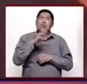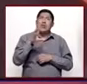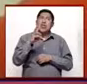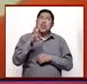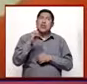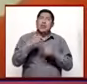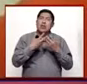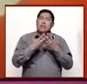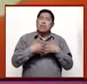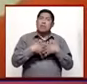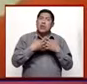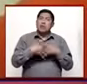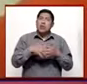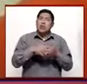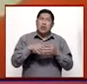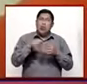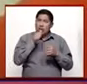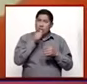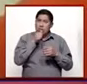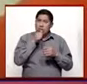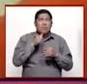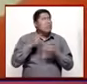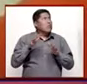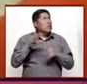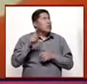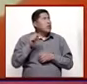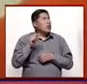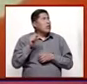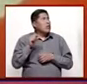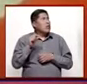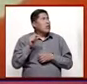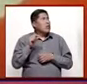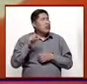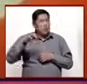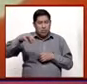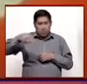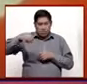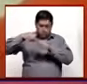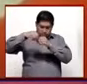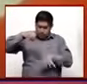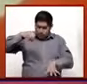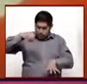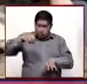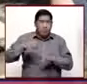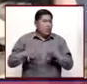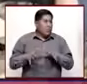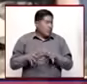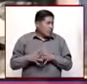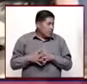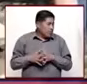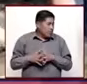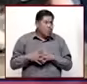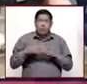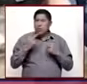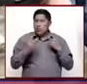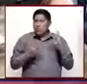y alrededor de casi unas 20 tomas de agua. Se va a hacer más o menos una